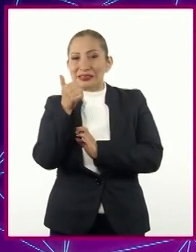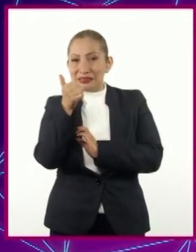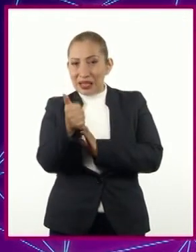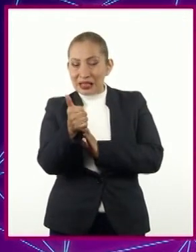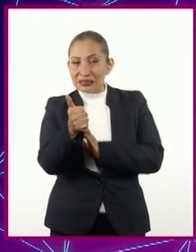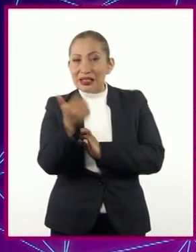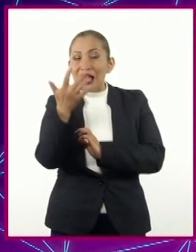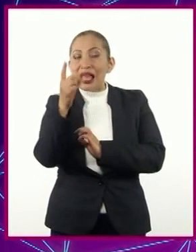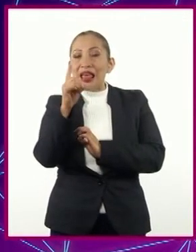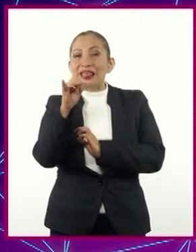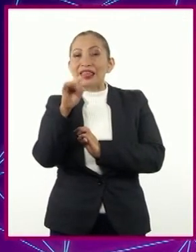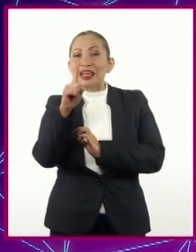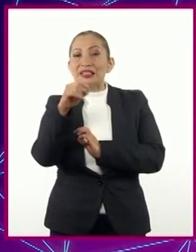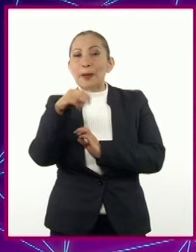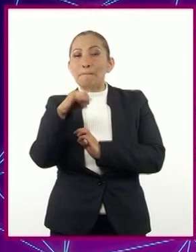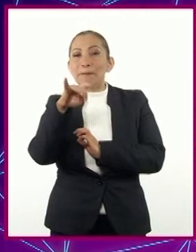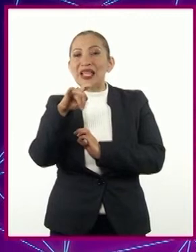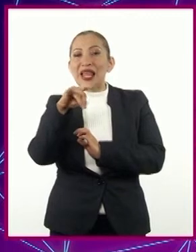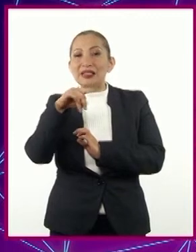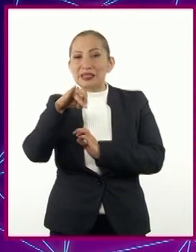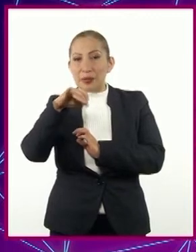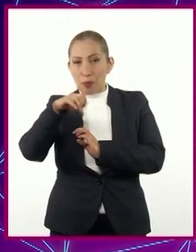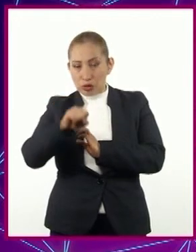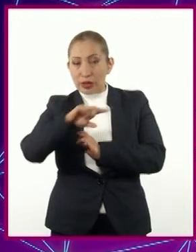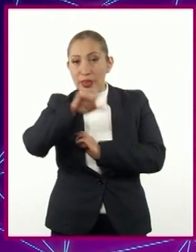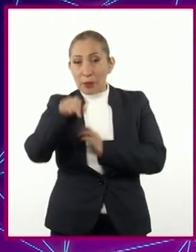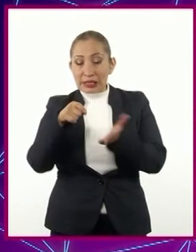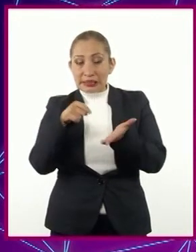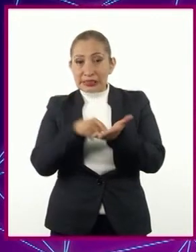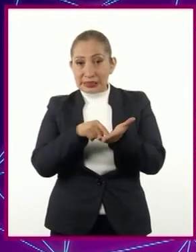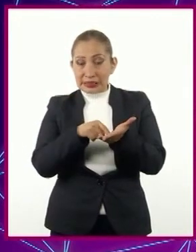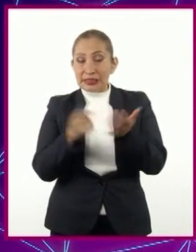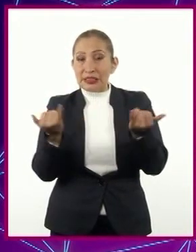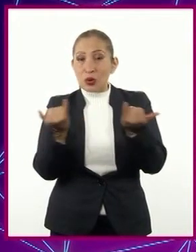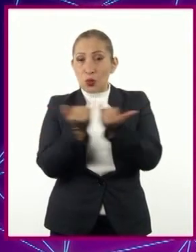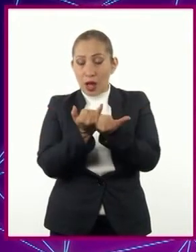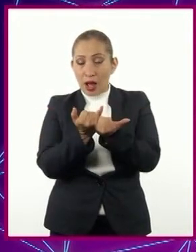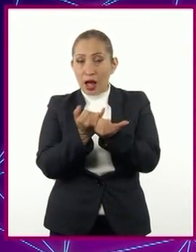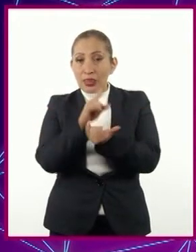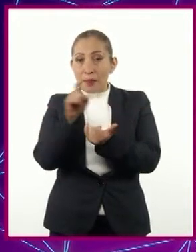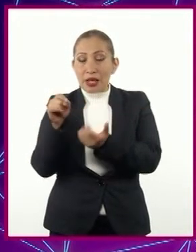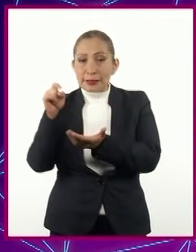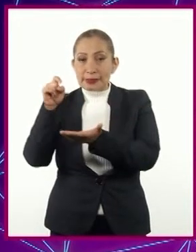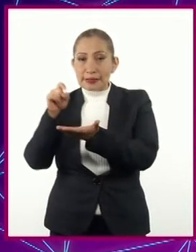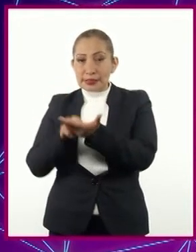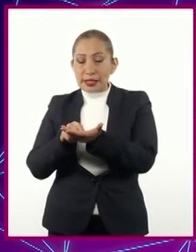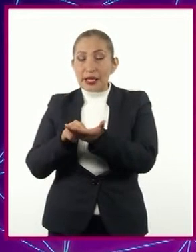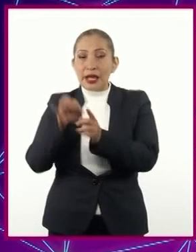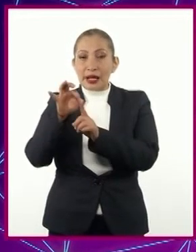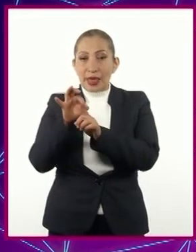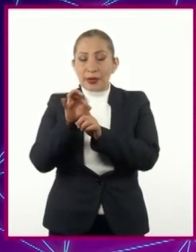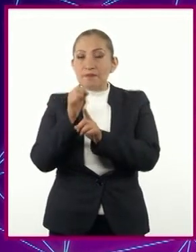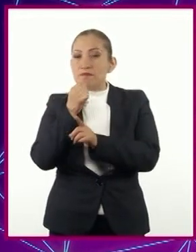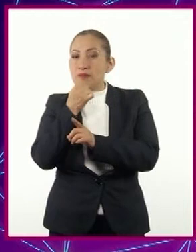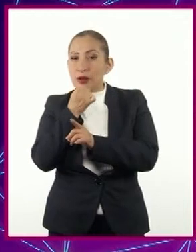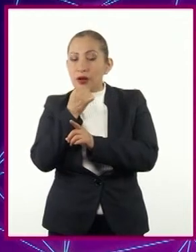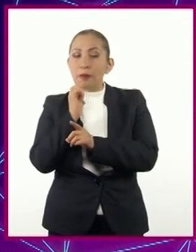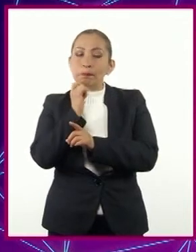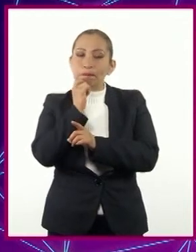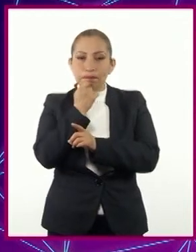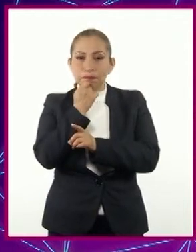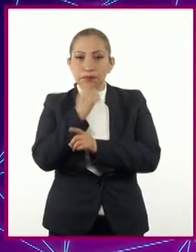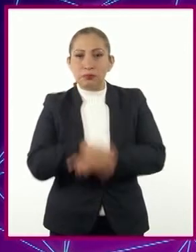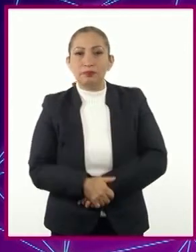6.666 diezmilésimos. Y después presiono el signo de igual seguida de la tecla de grados, minutos y